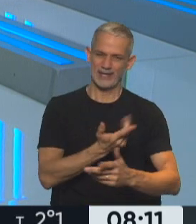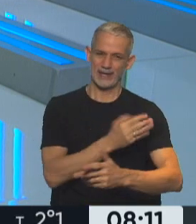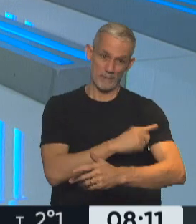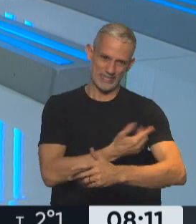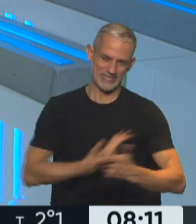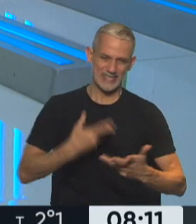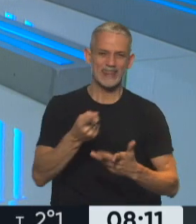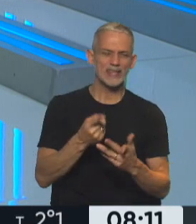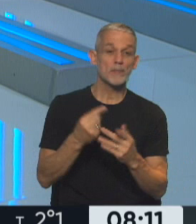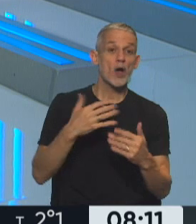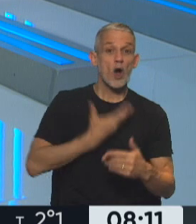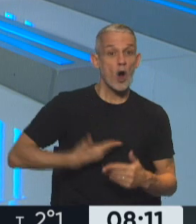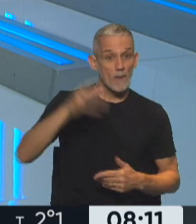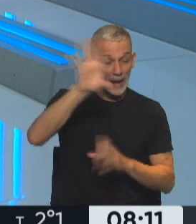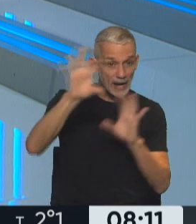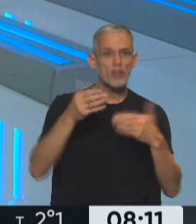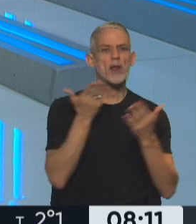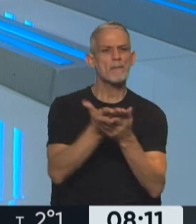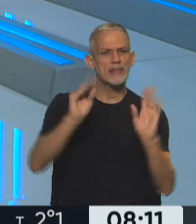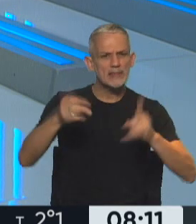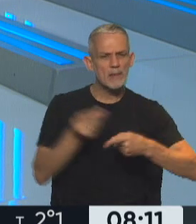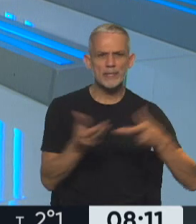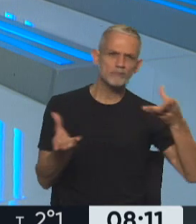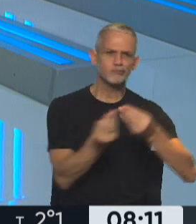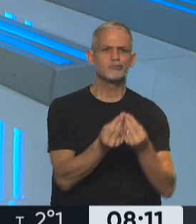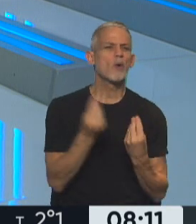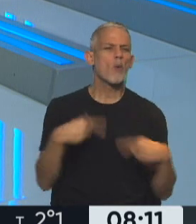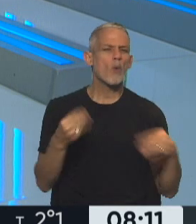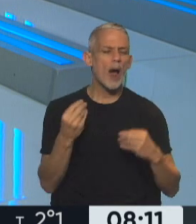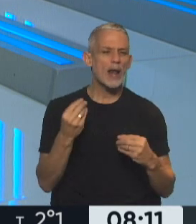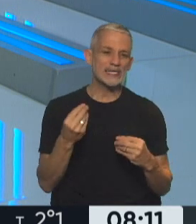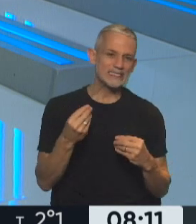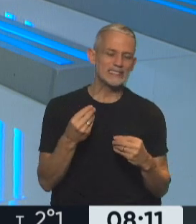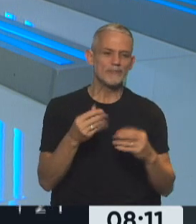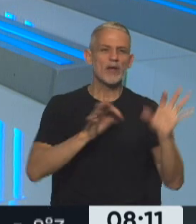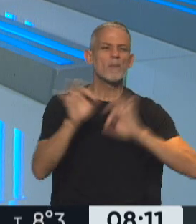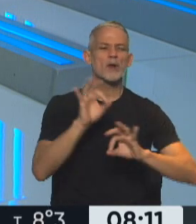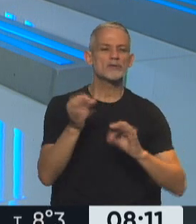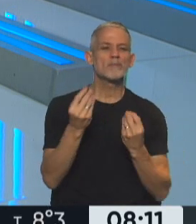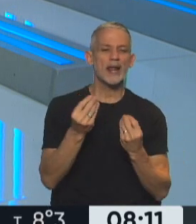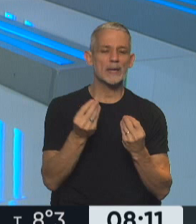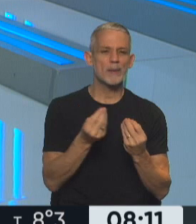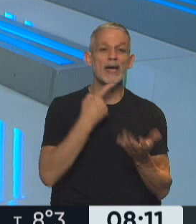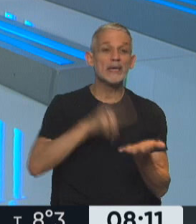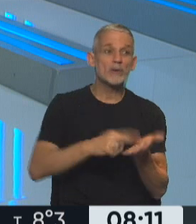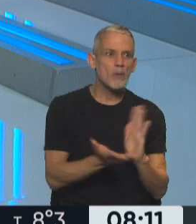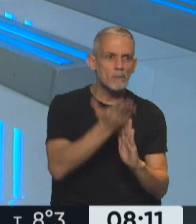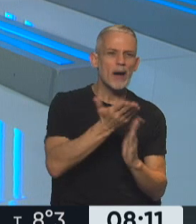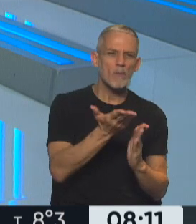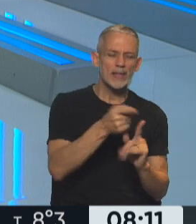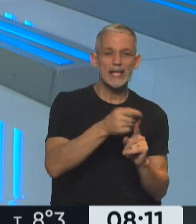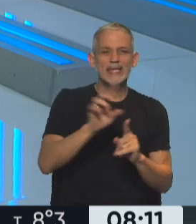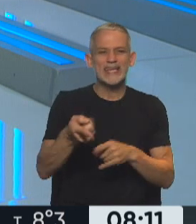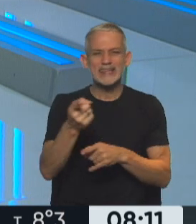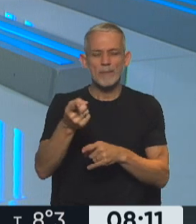mayoría de los gobernadores y que está relacionado, entre otras cosas, con la posibilidad de aumentar impuestos, pero también la